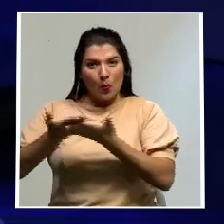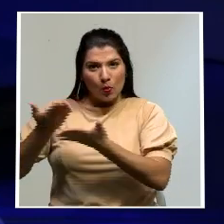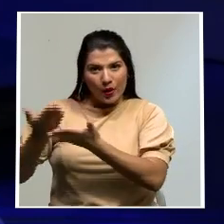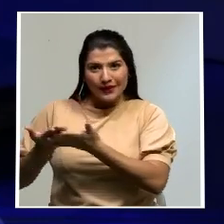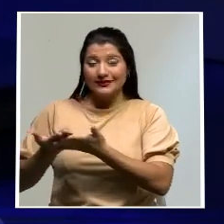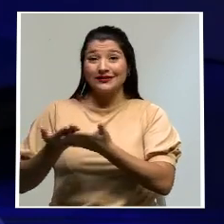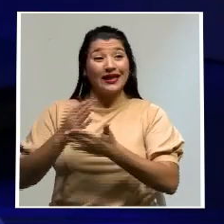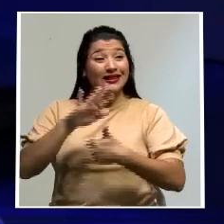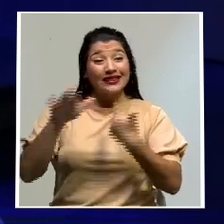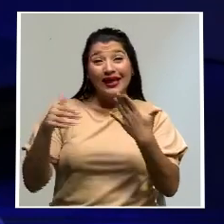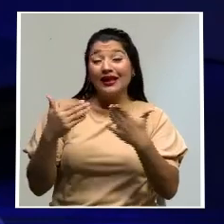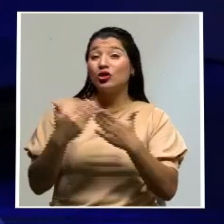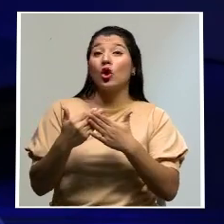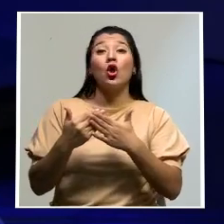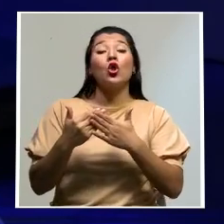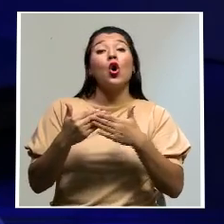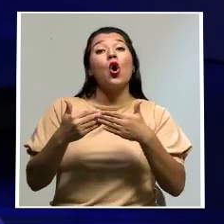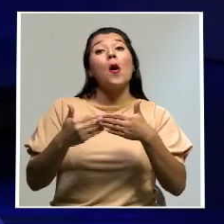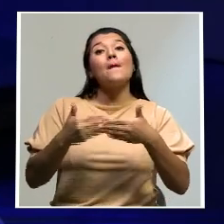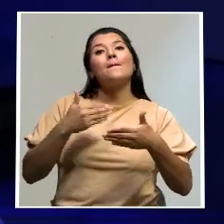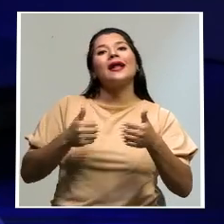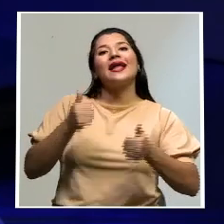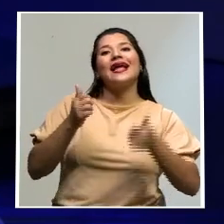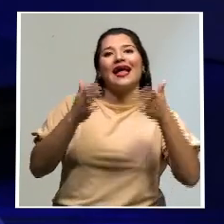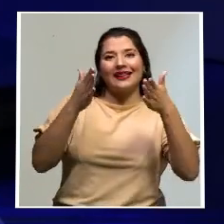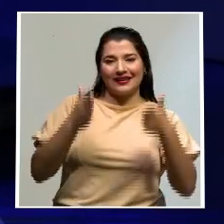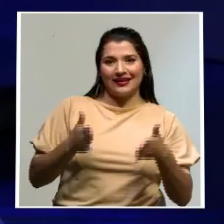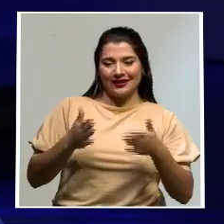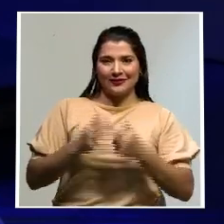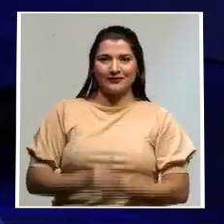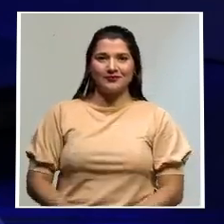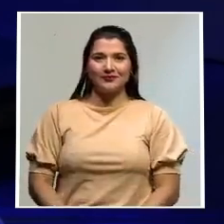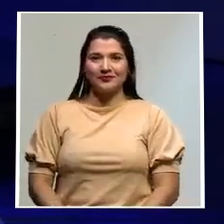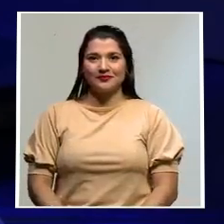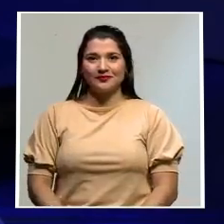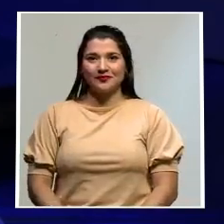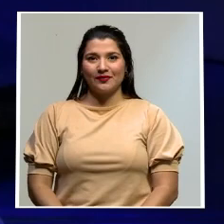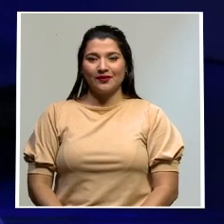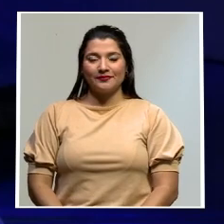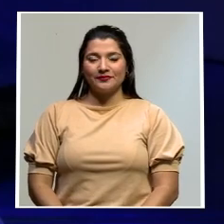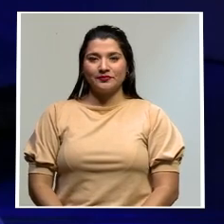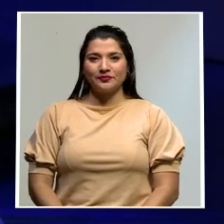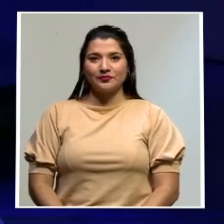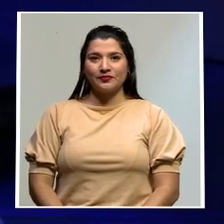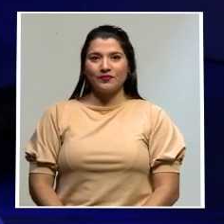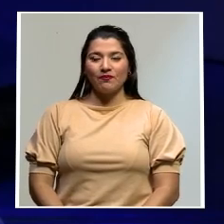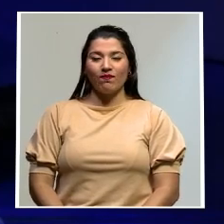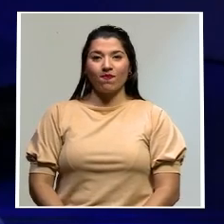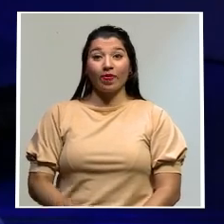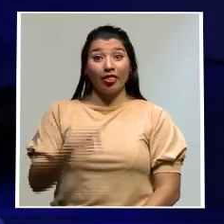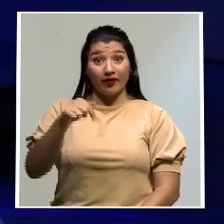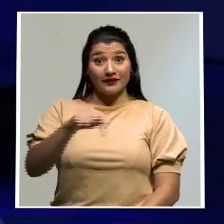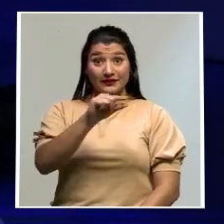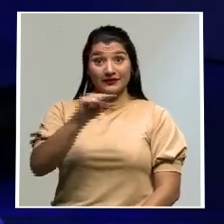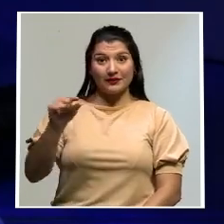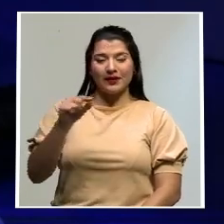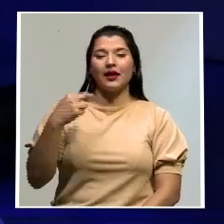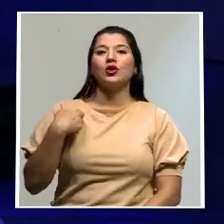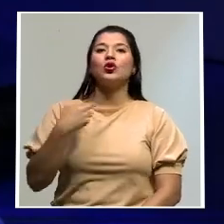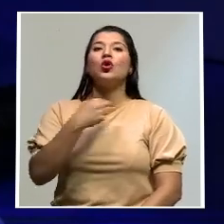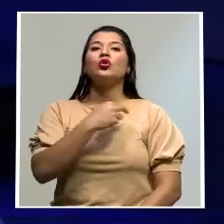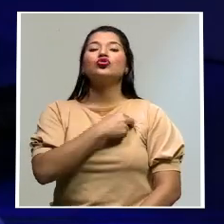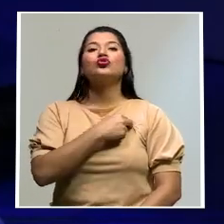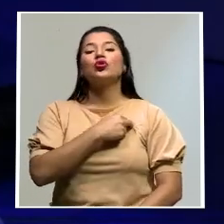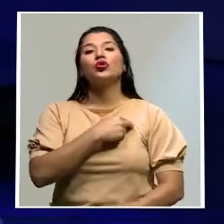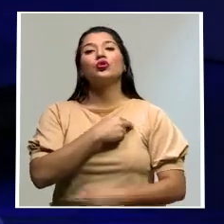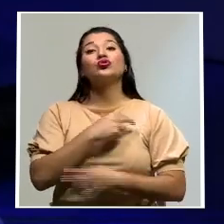todas las personas que participen de la elección. Durante esta primera semana vamos a